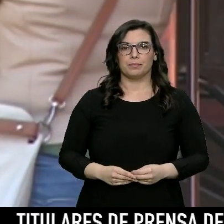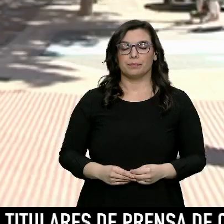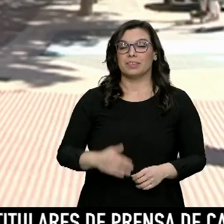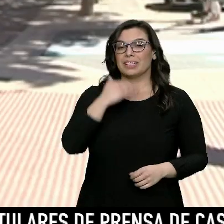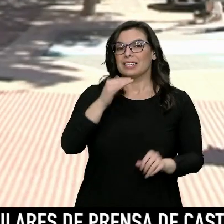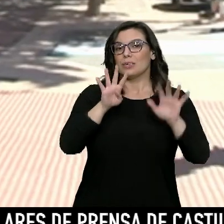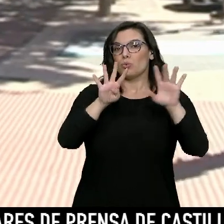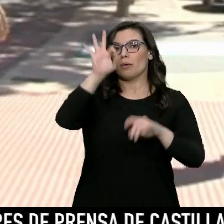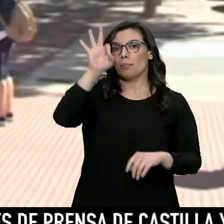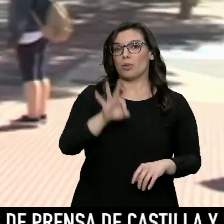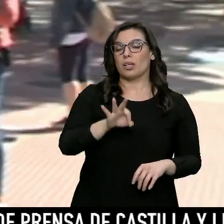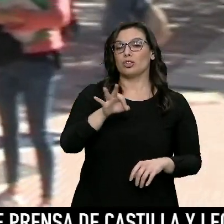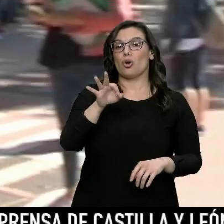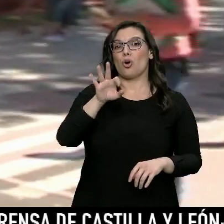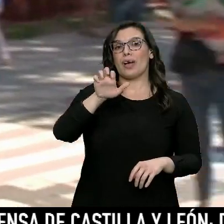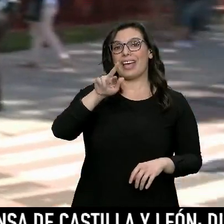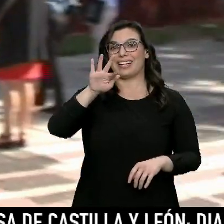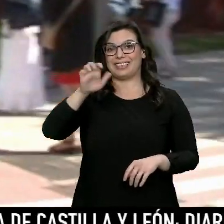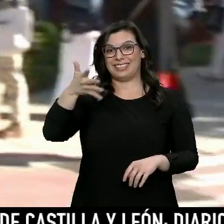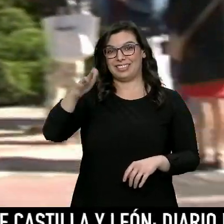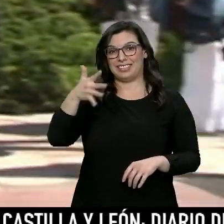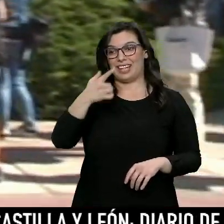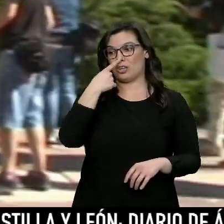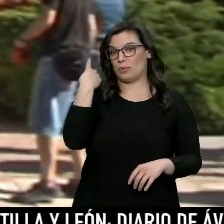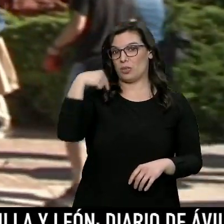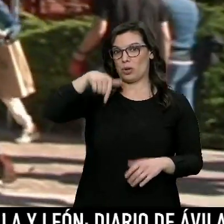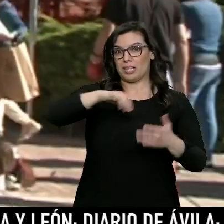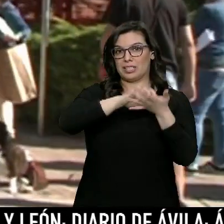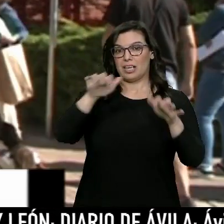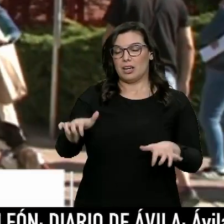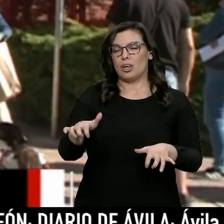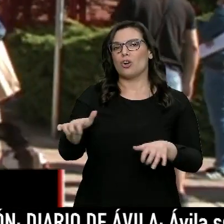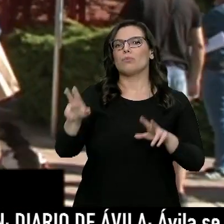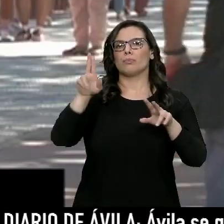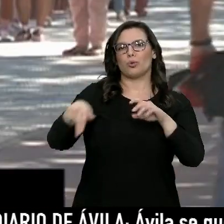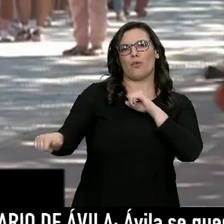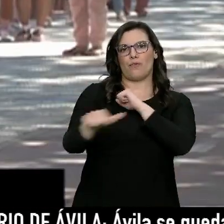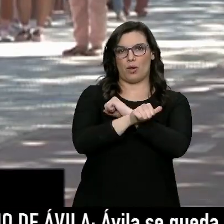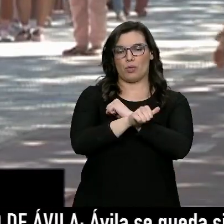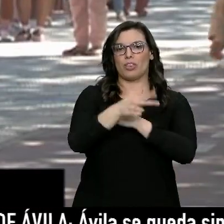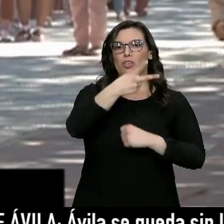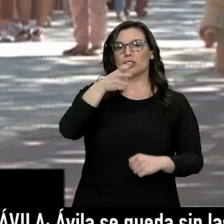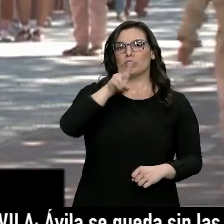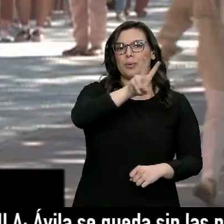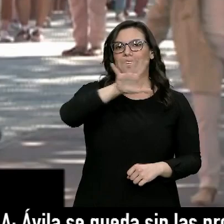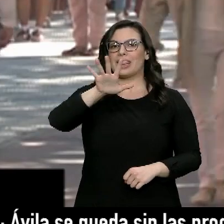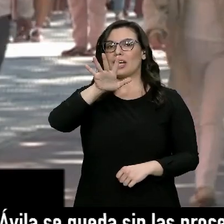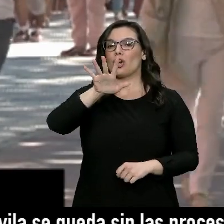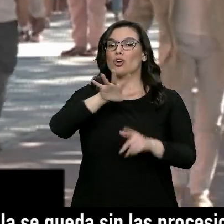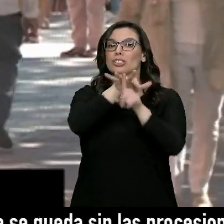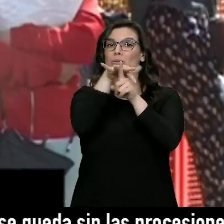Casi el 9% de los ERTEs en Castilla y León de 2020 fueron fraudulentos. 225 casos